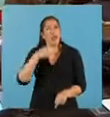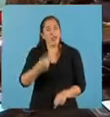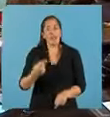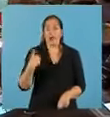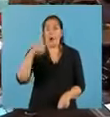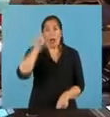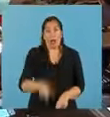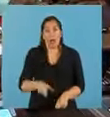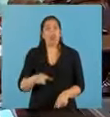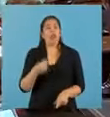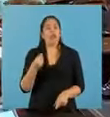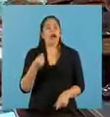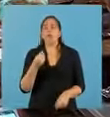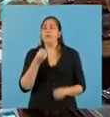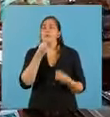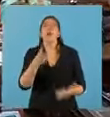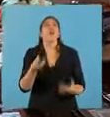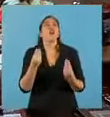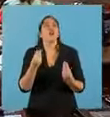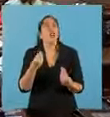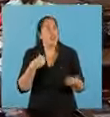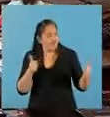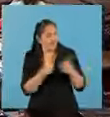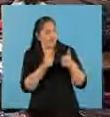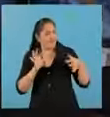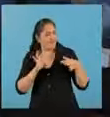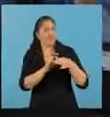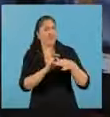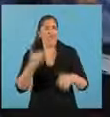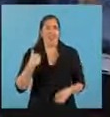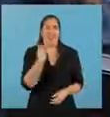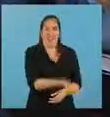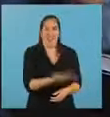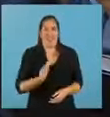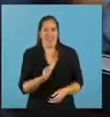argentino no puede haber nada mejor que otro argentino.